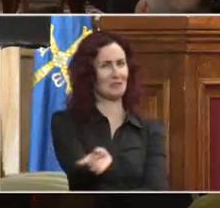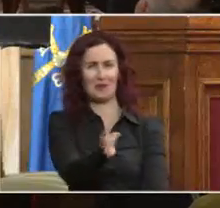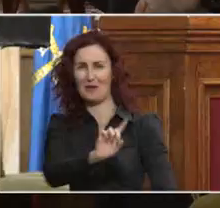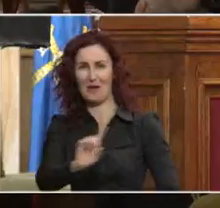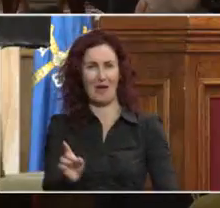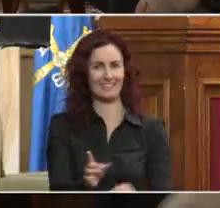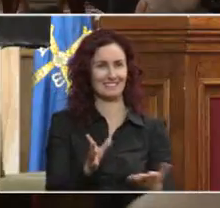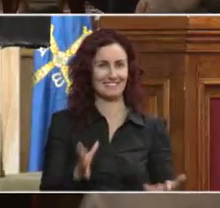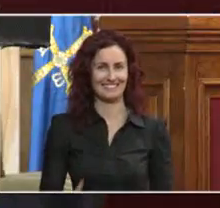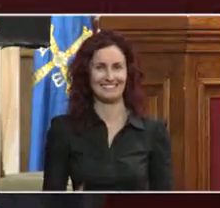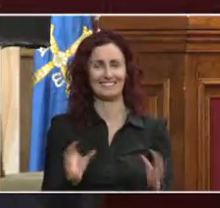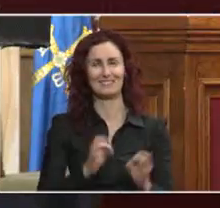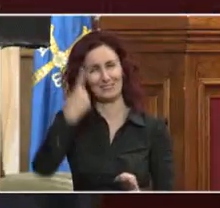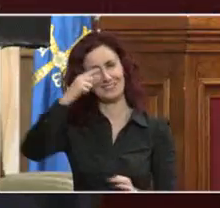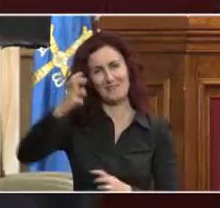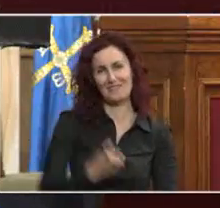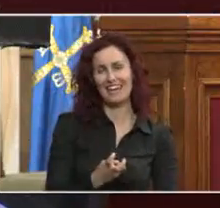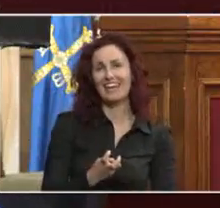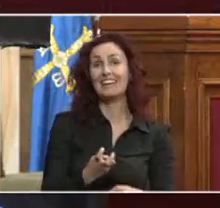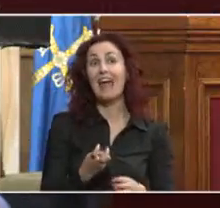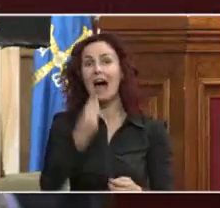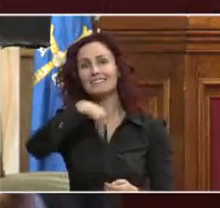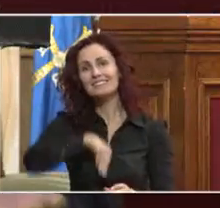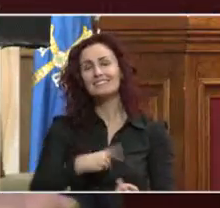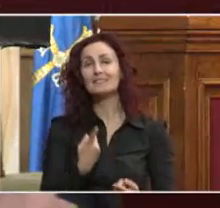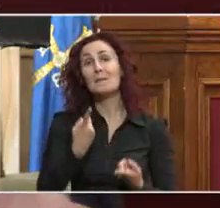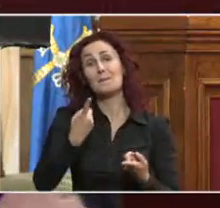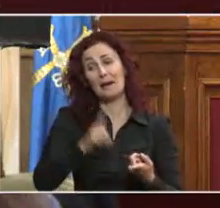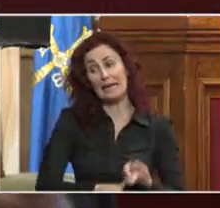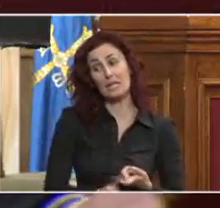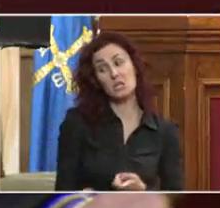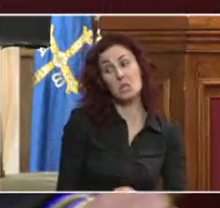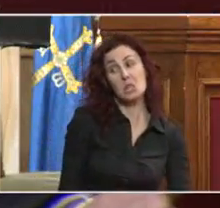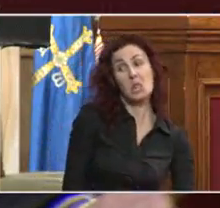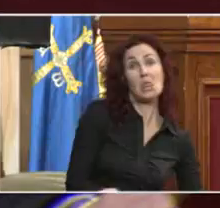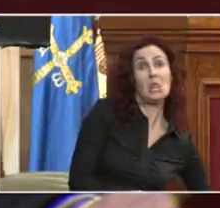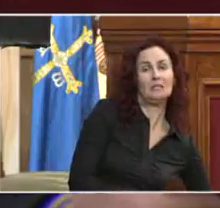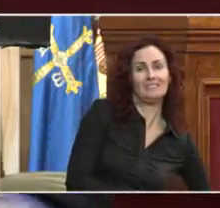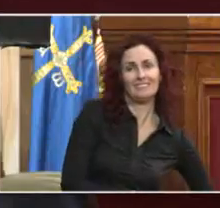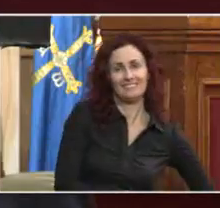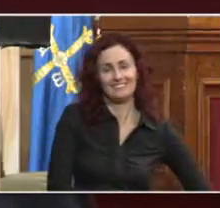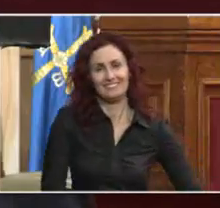siempre supo a qué venía, salvo algún marido traído por la fuerza.